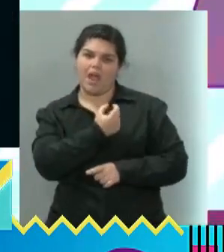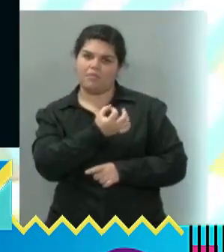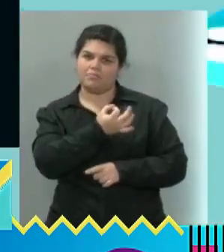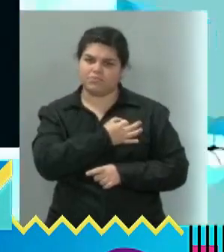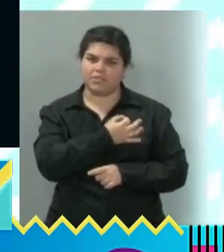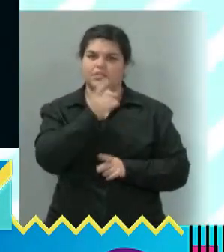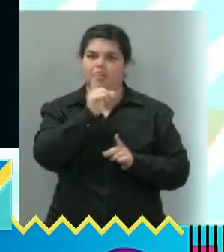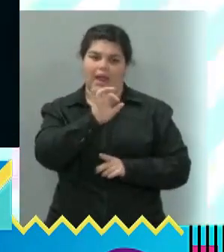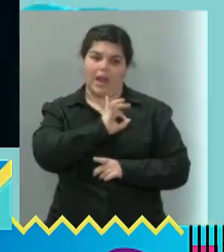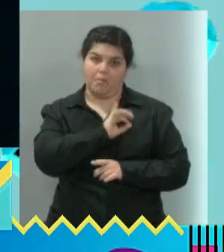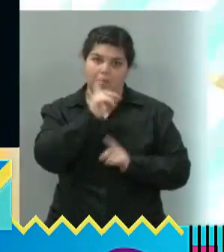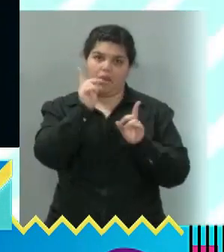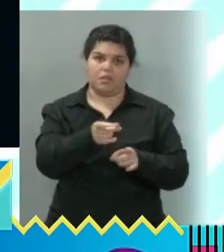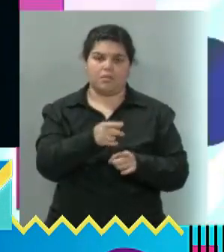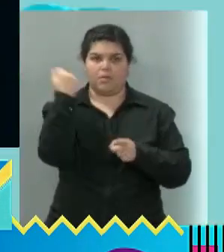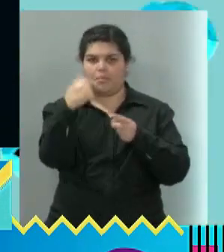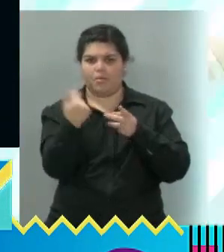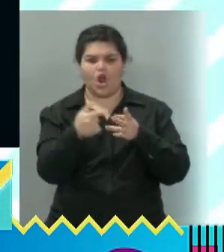uso de elementos de tortura,